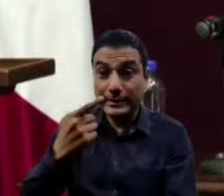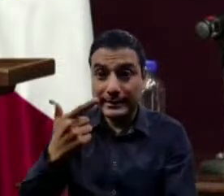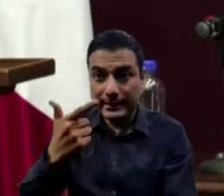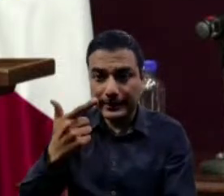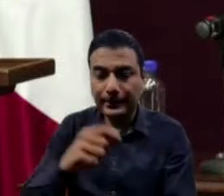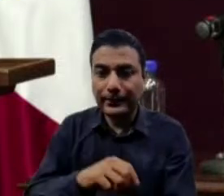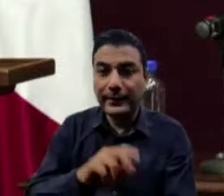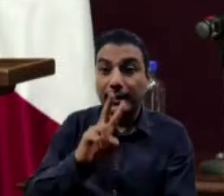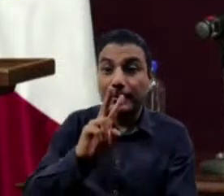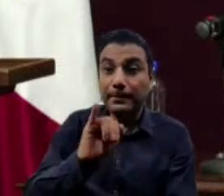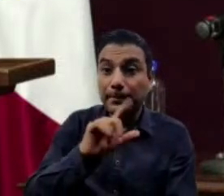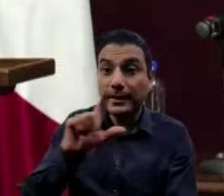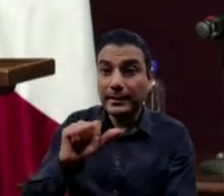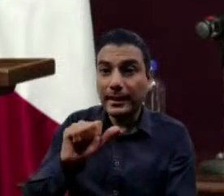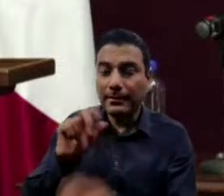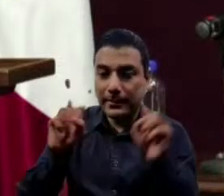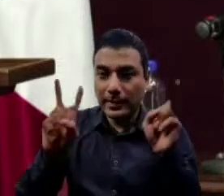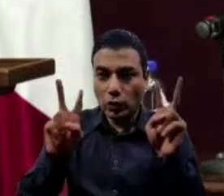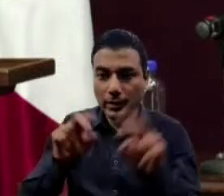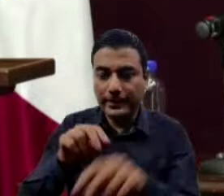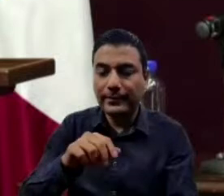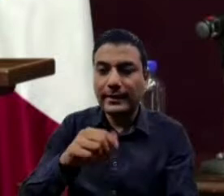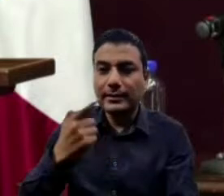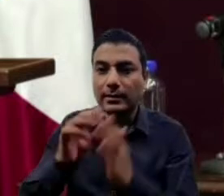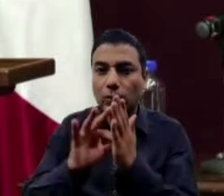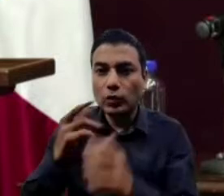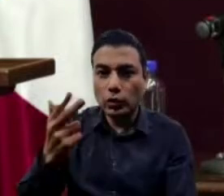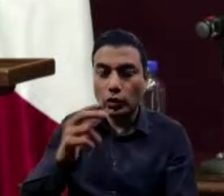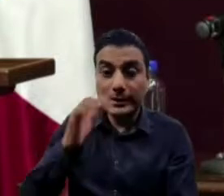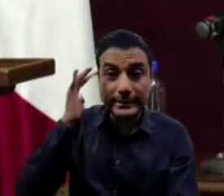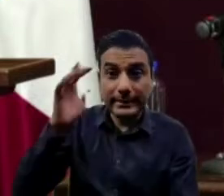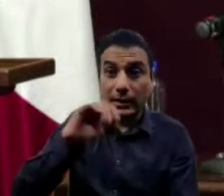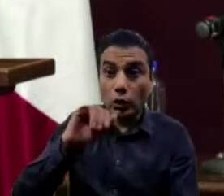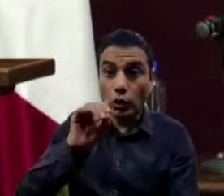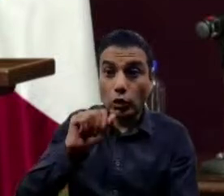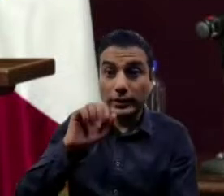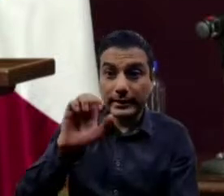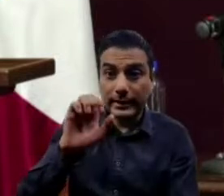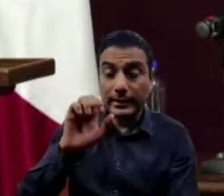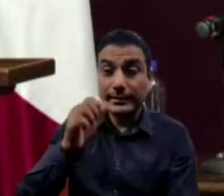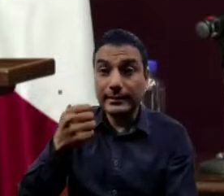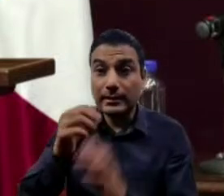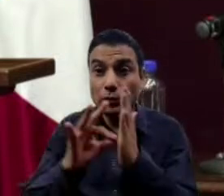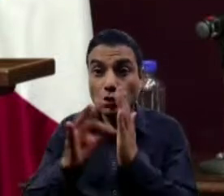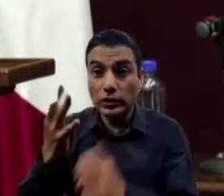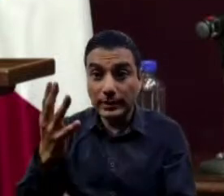con 6.8 y San José del Rincón con 6.5. En cuanto al